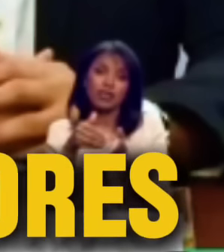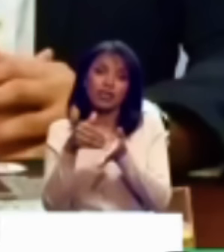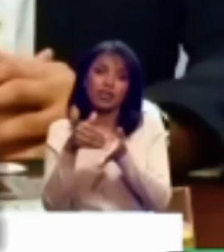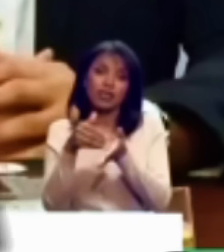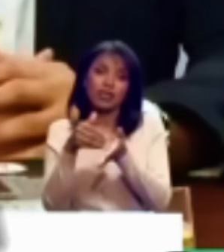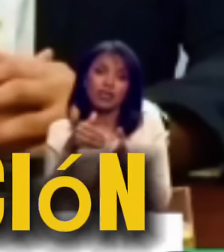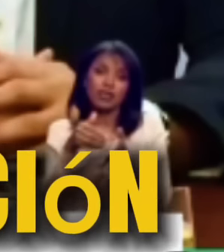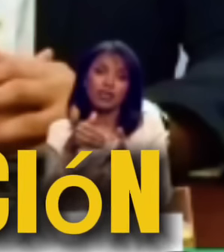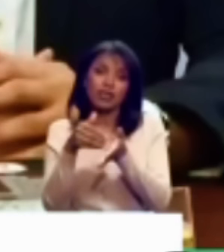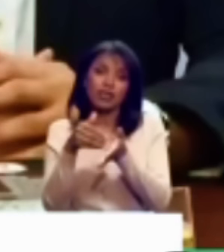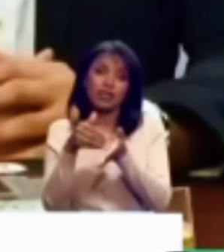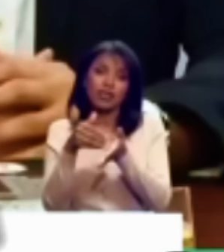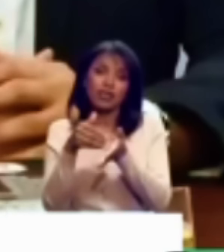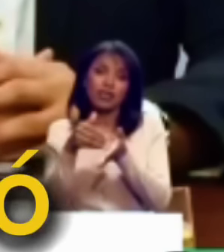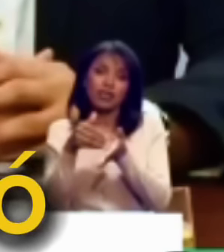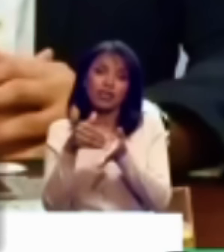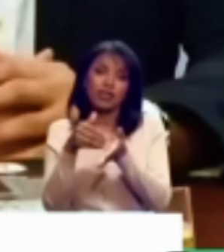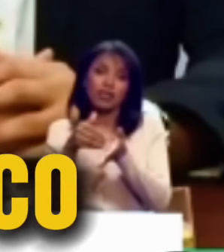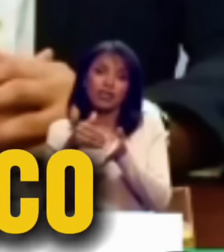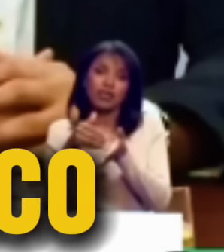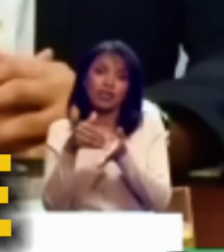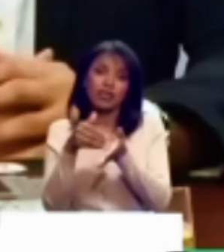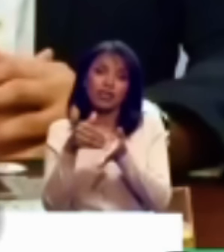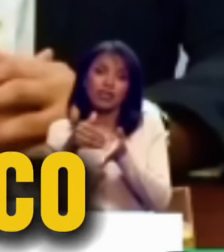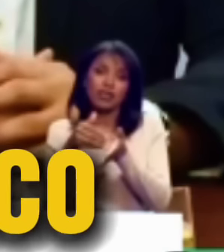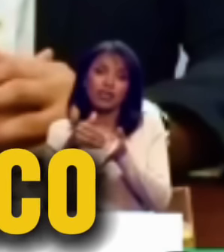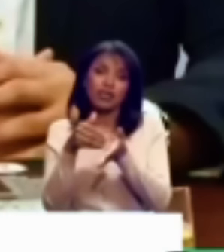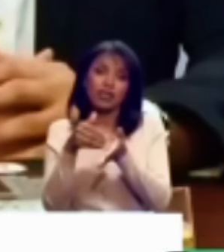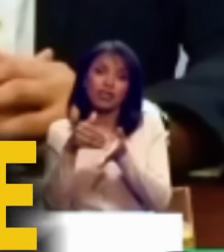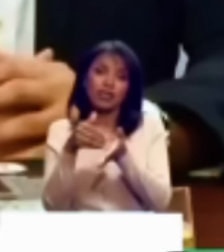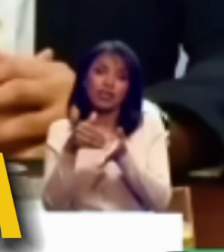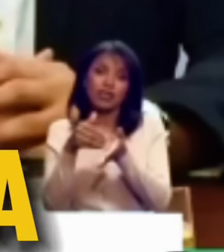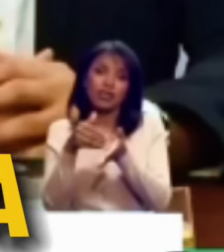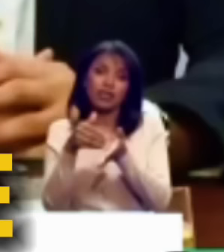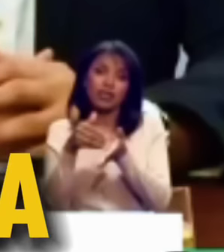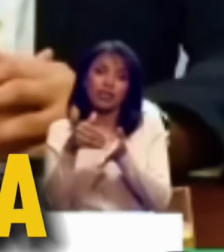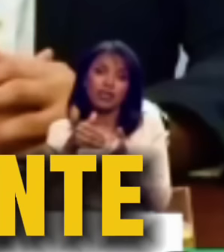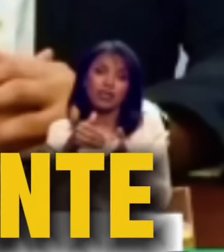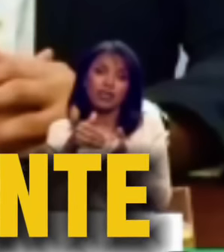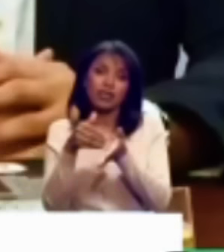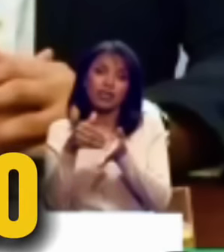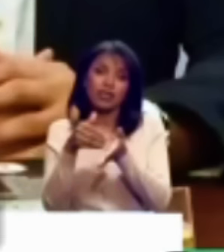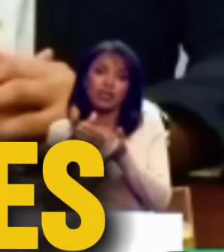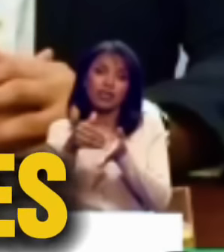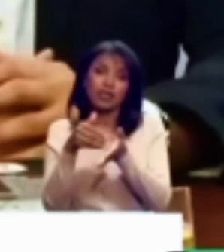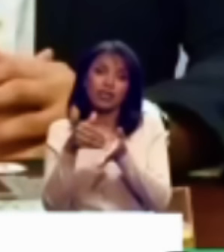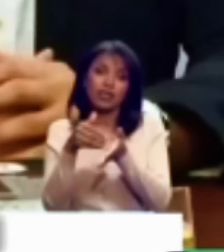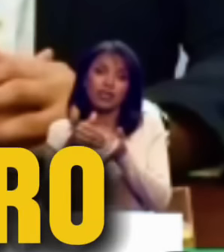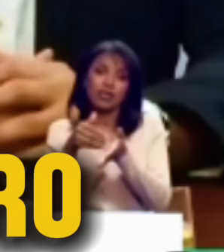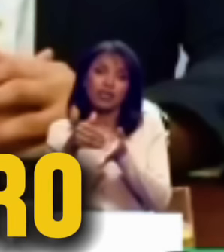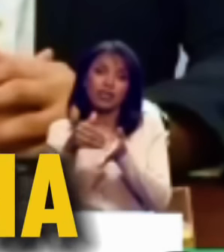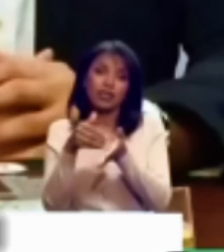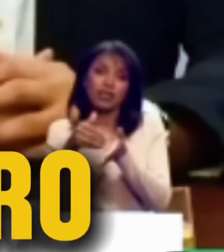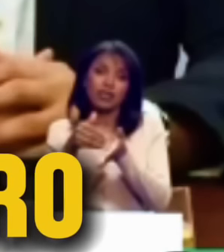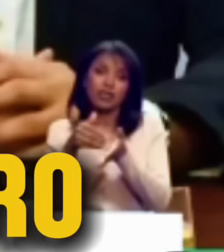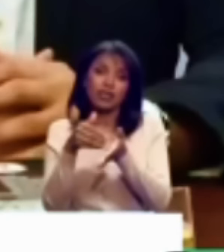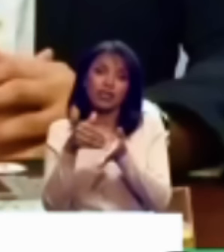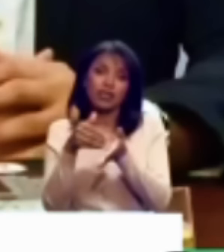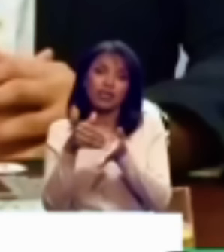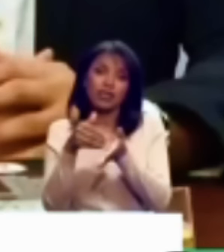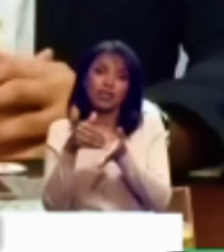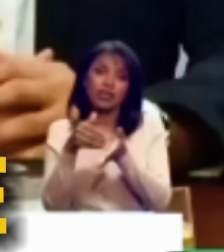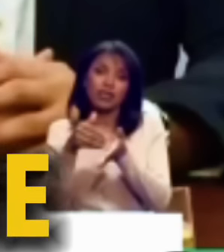muchos jugadores de la selección. Ya pasó en México, que es México, que es una liga que paga bastante, pero tú sabes, el dinero llama al